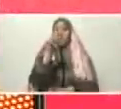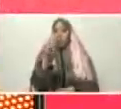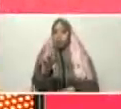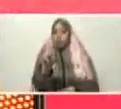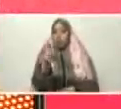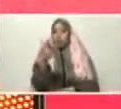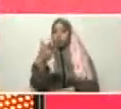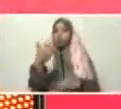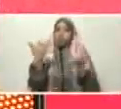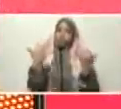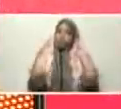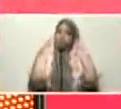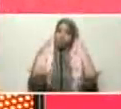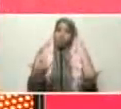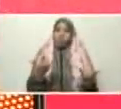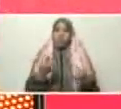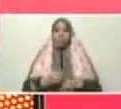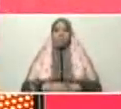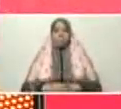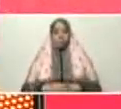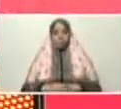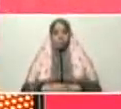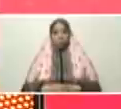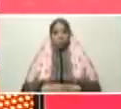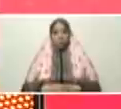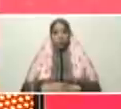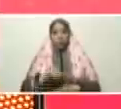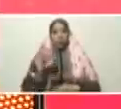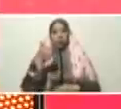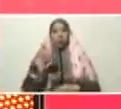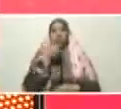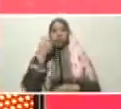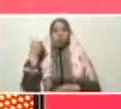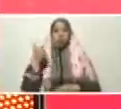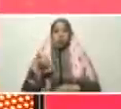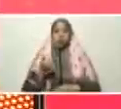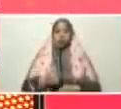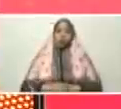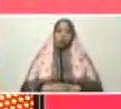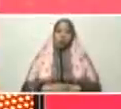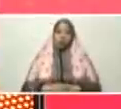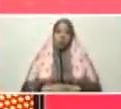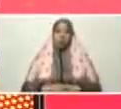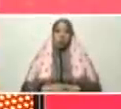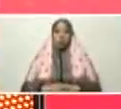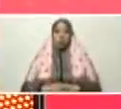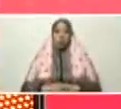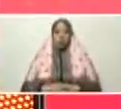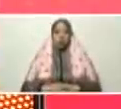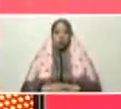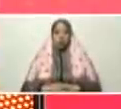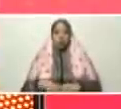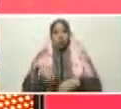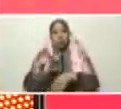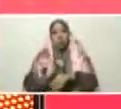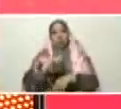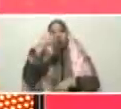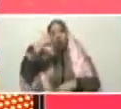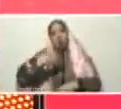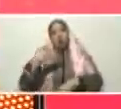bueno dándole mayor nivel para su protagonismo